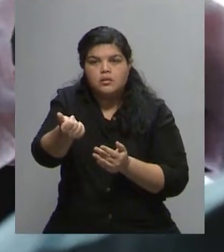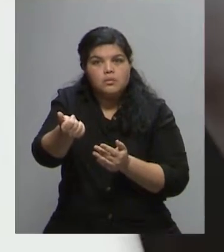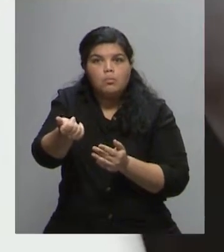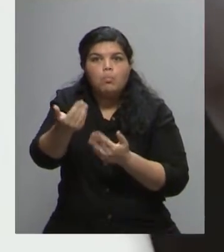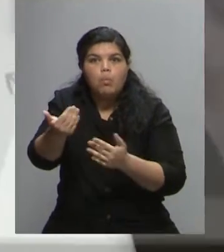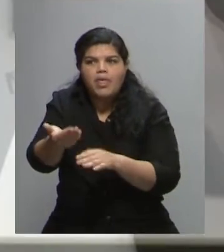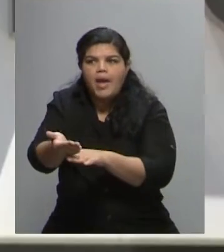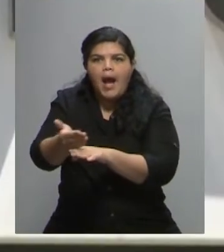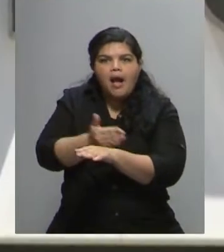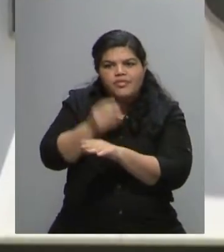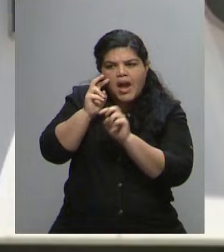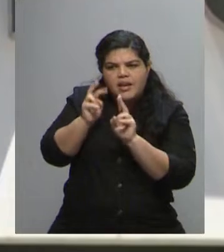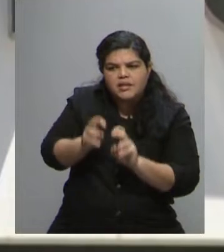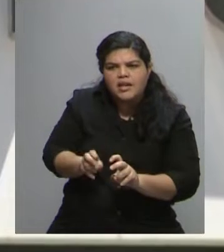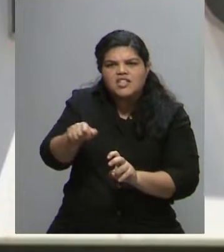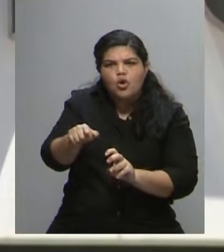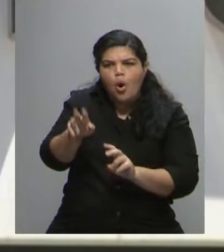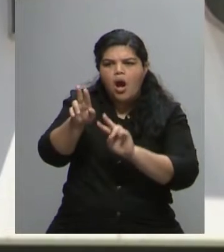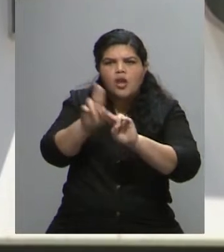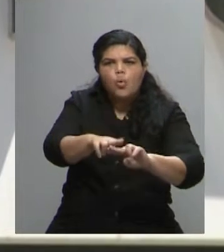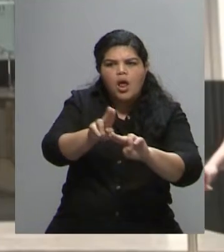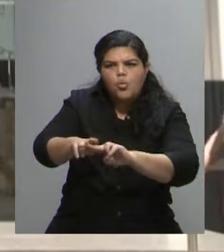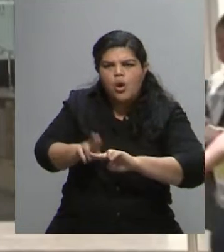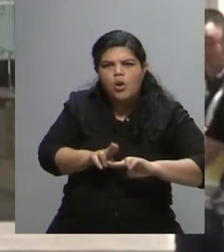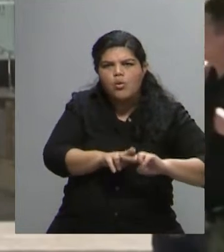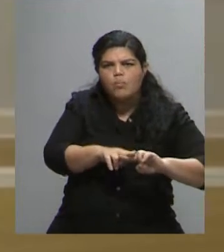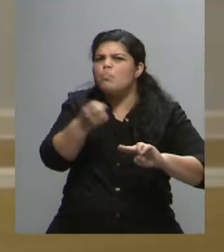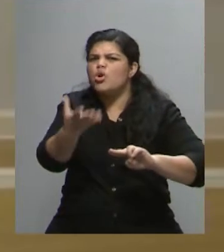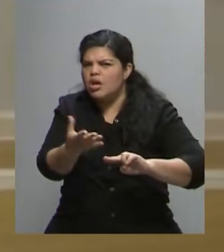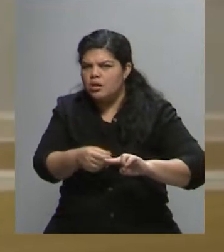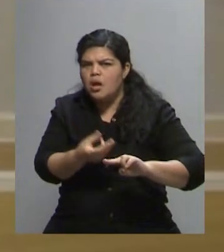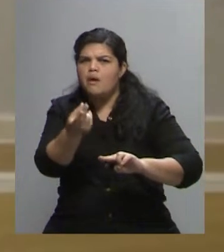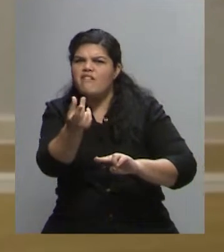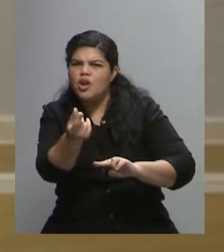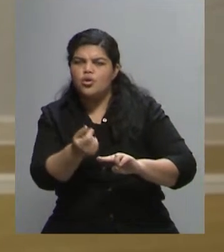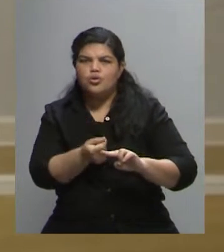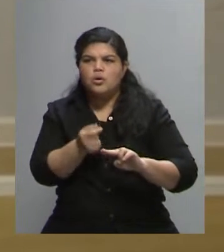lo que descartó, si lo descartó por precio, por calidad, por costo de envío. Entonces, en definitiva,